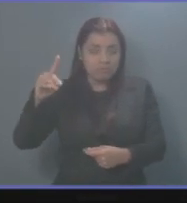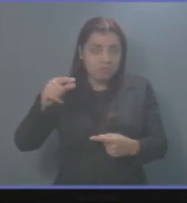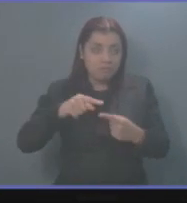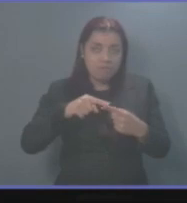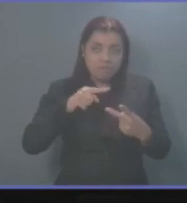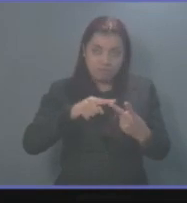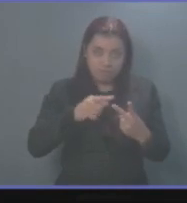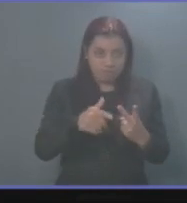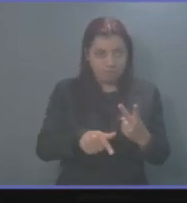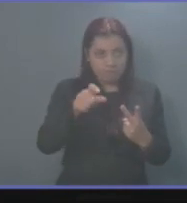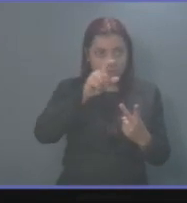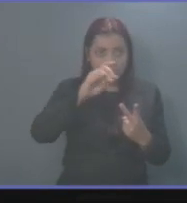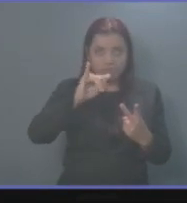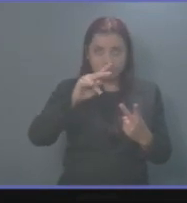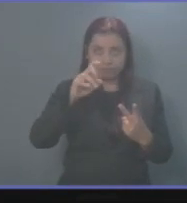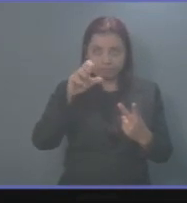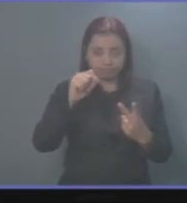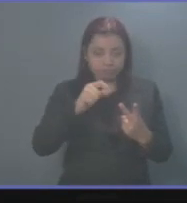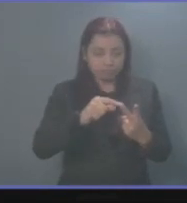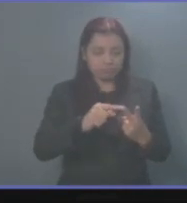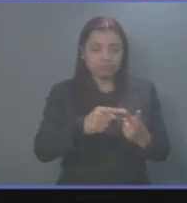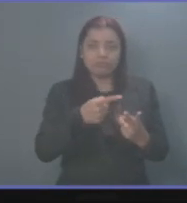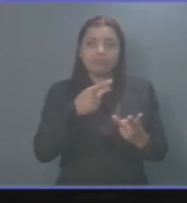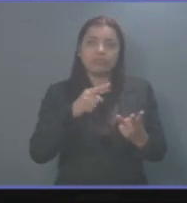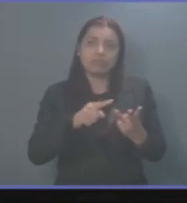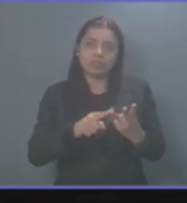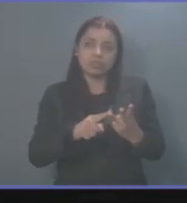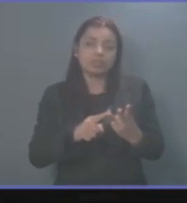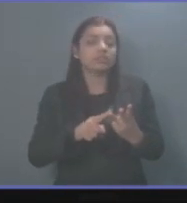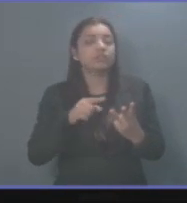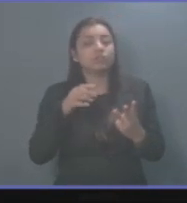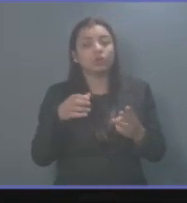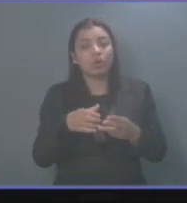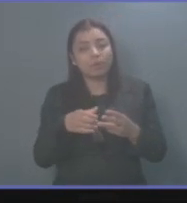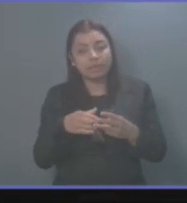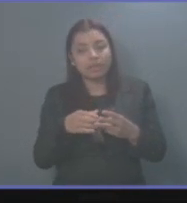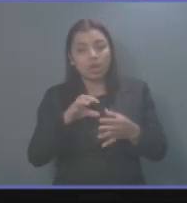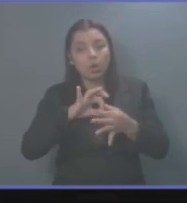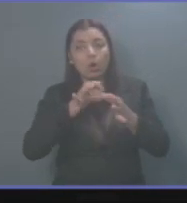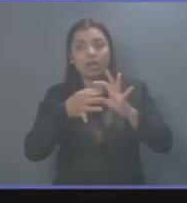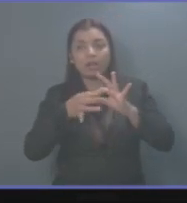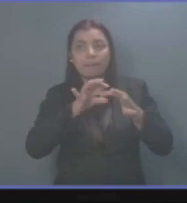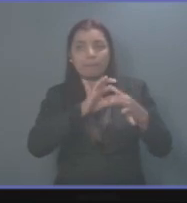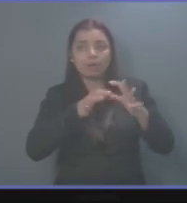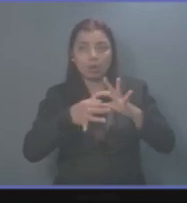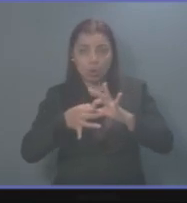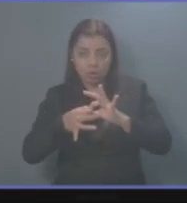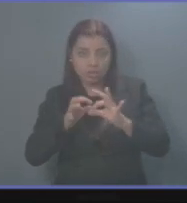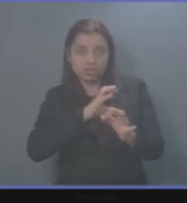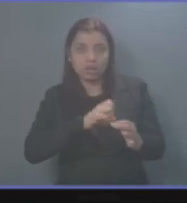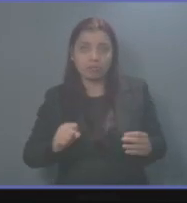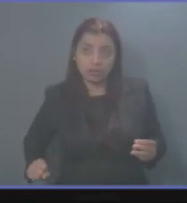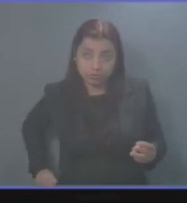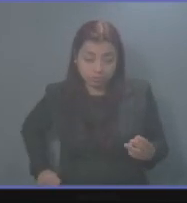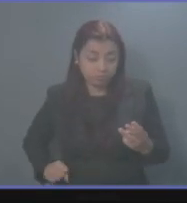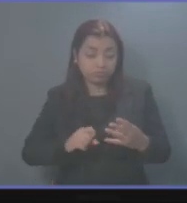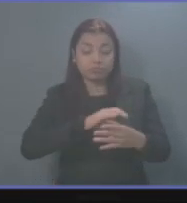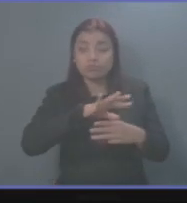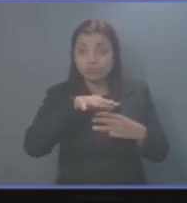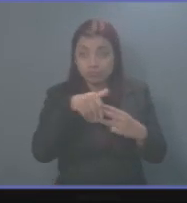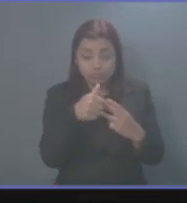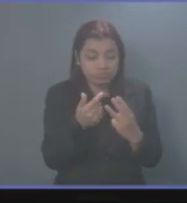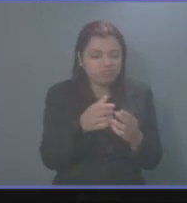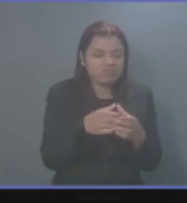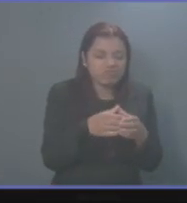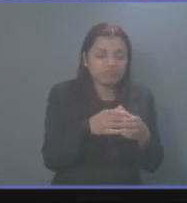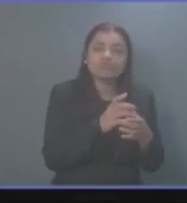el Instituto Nacional de los Deportes de El Salvador y el Comité Olímpico de El Salvador, los que servirán para